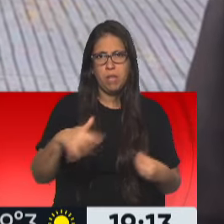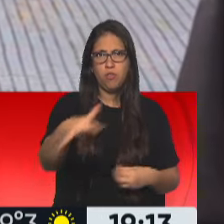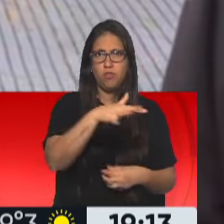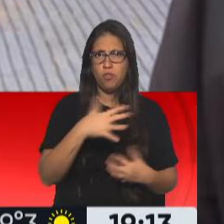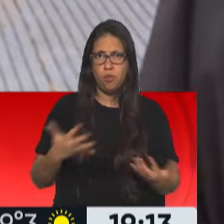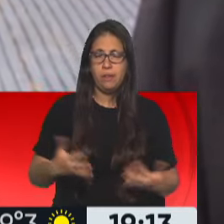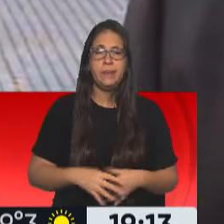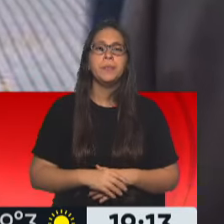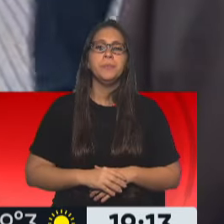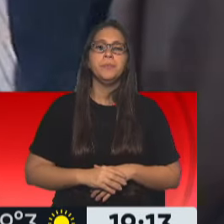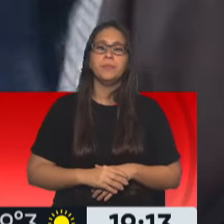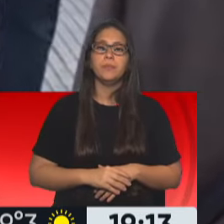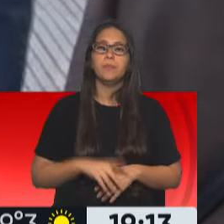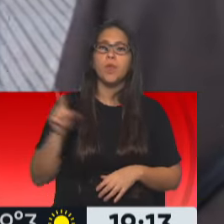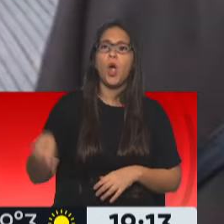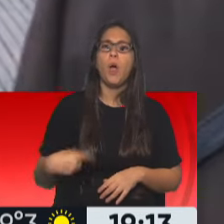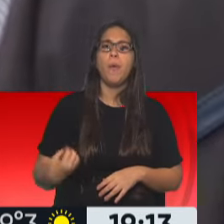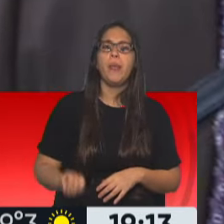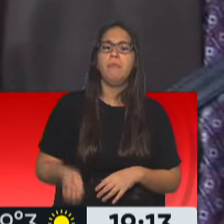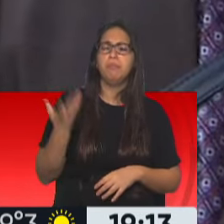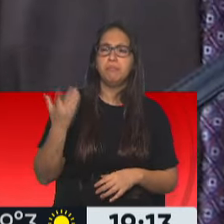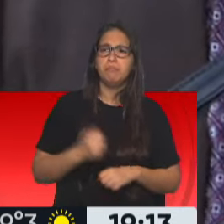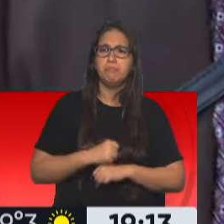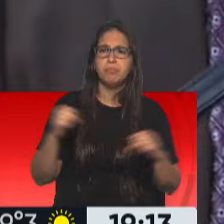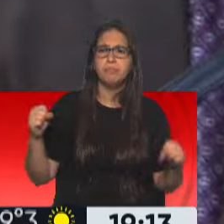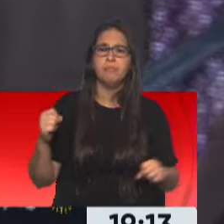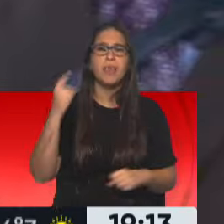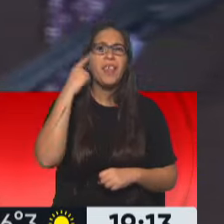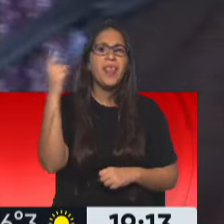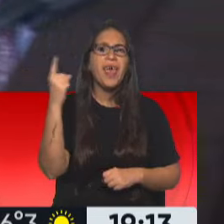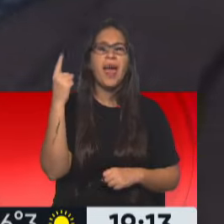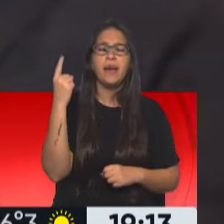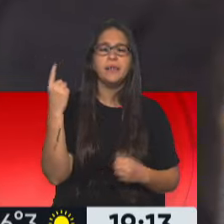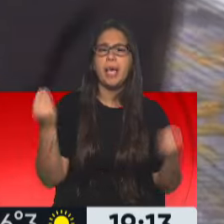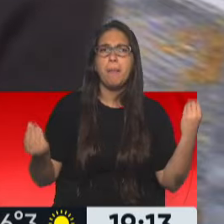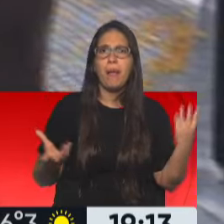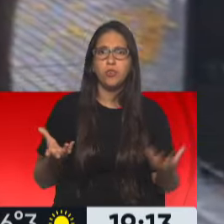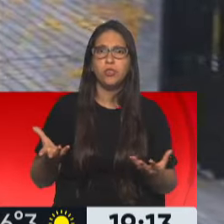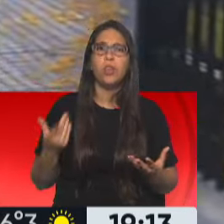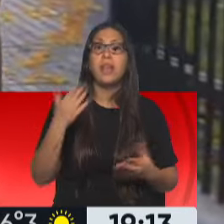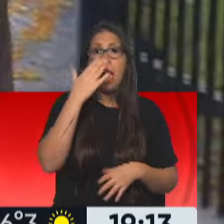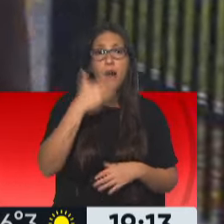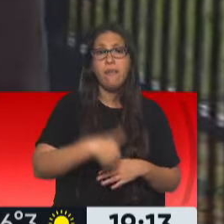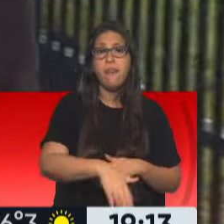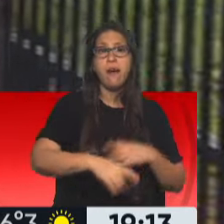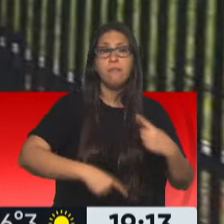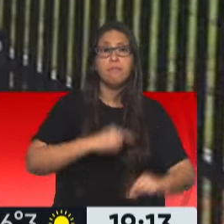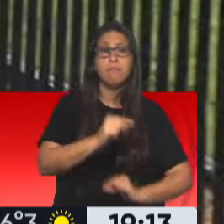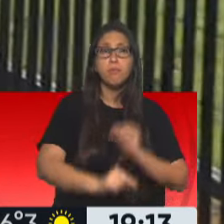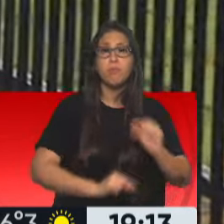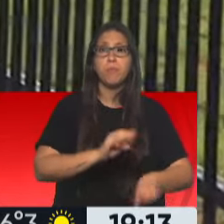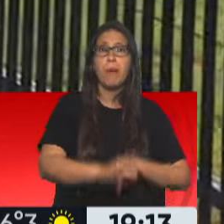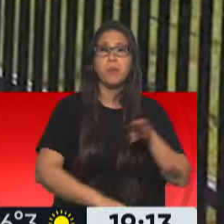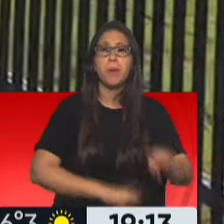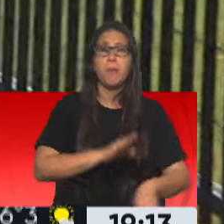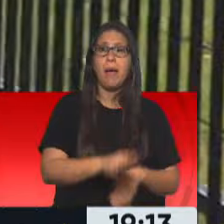Bueno, ¿cómo se pudo haber originado? ¿Cuáles son las diferentes hipótesis? ¿Y cuáles son los pasos que hay que llevar adelante para tratar de determinar qué